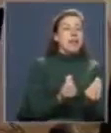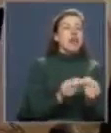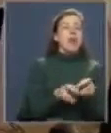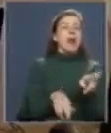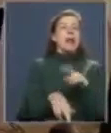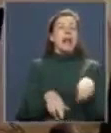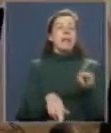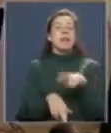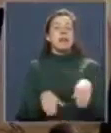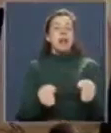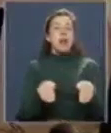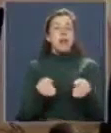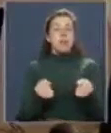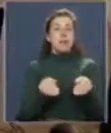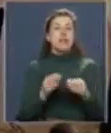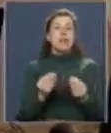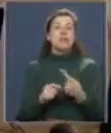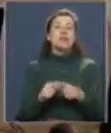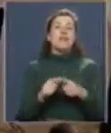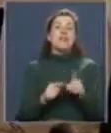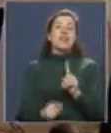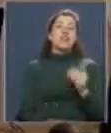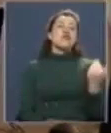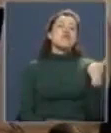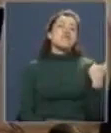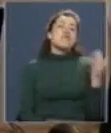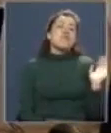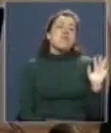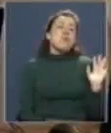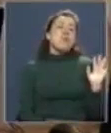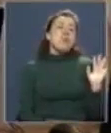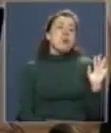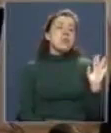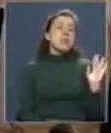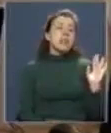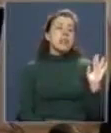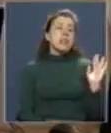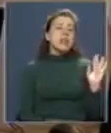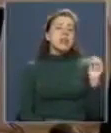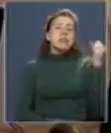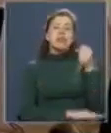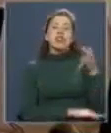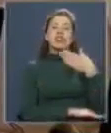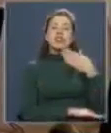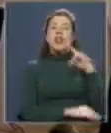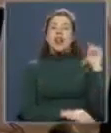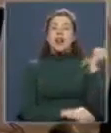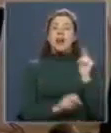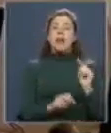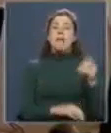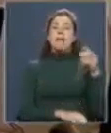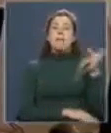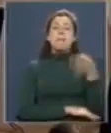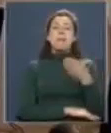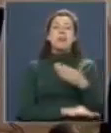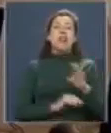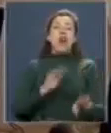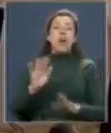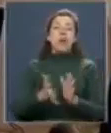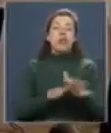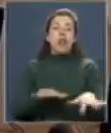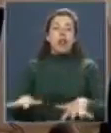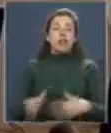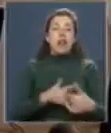círculo. Y la mayoría de las veces tampoco les ha importado mucho de verdad la soberanía nacional, la patria ni el cuidado de los recursos